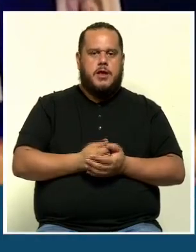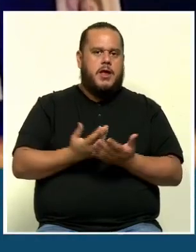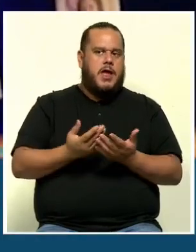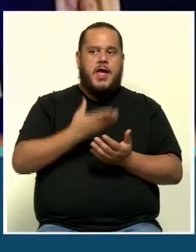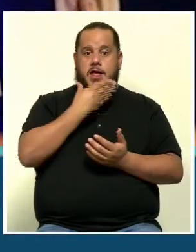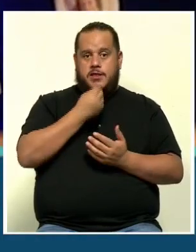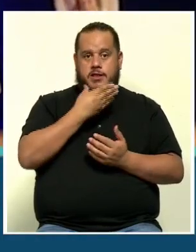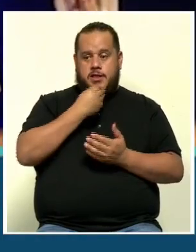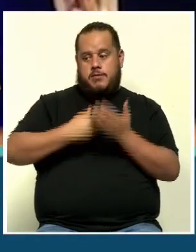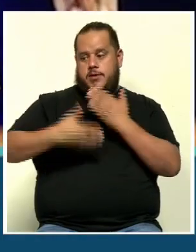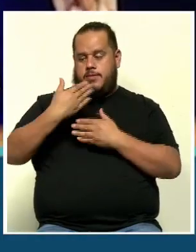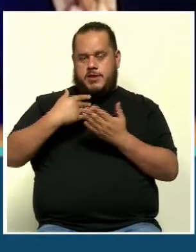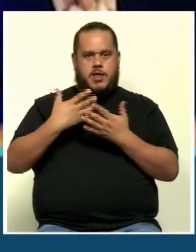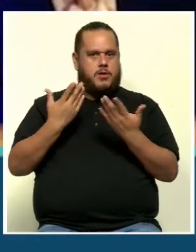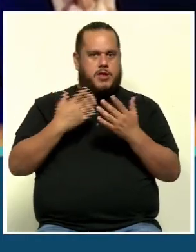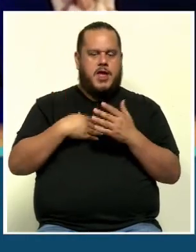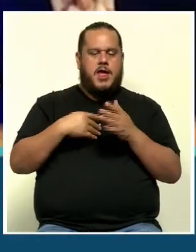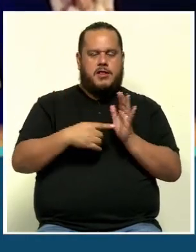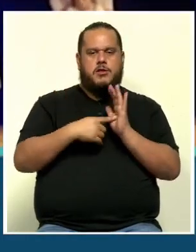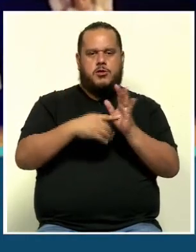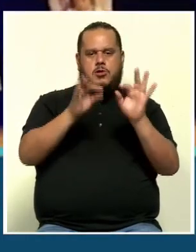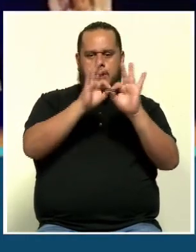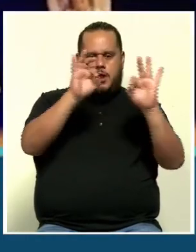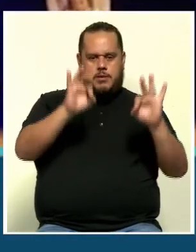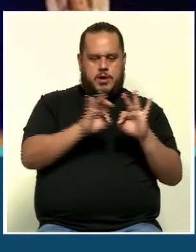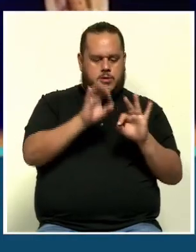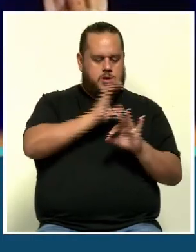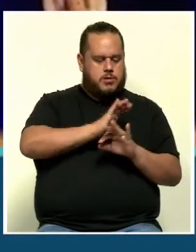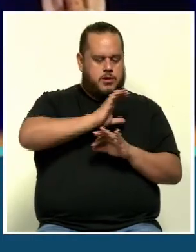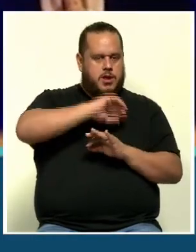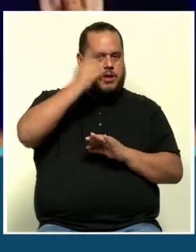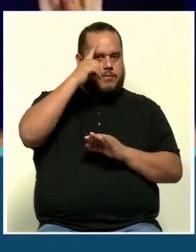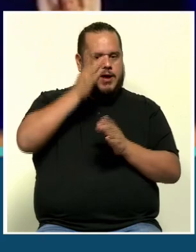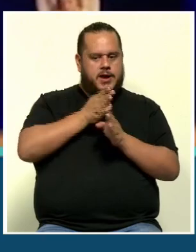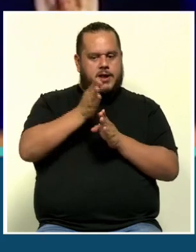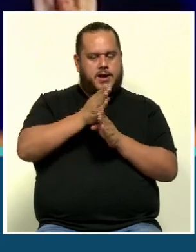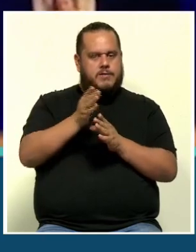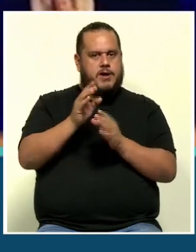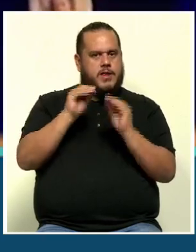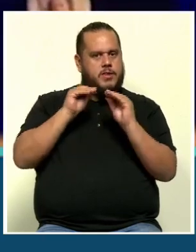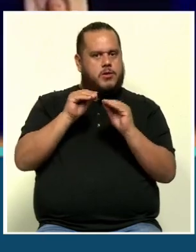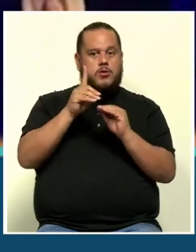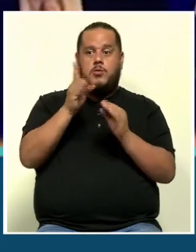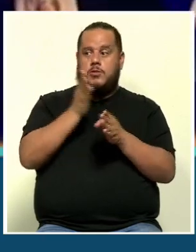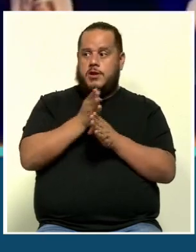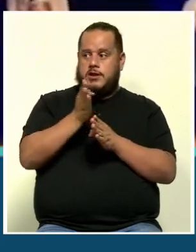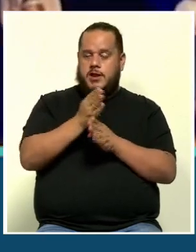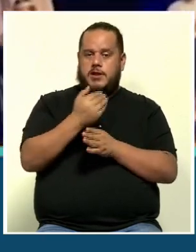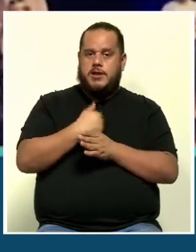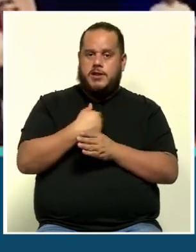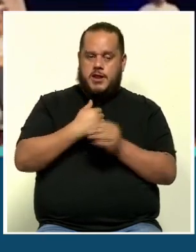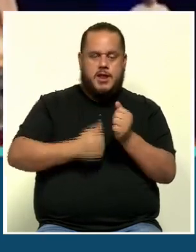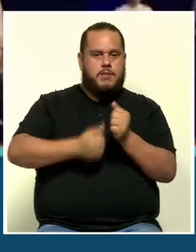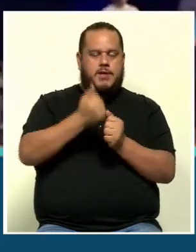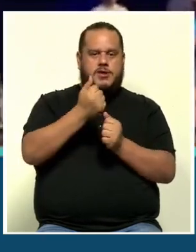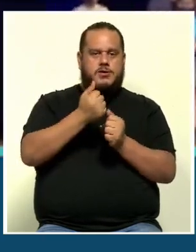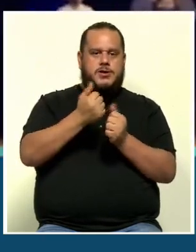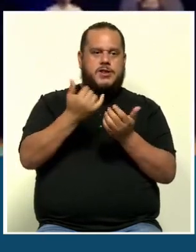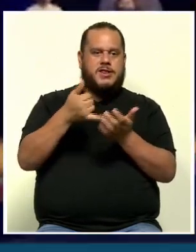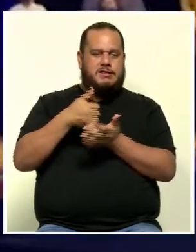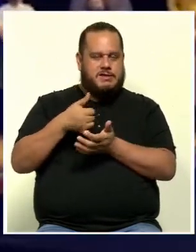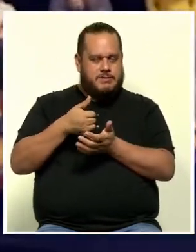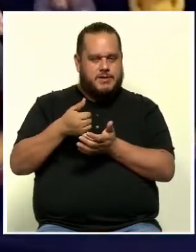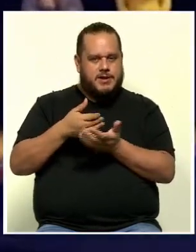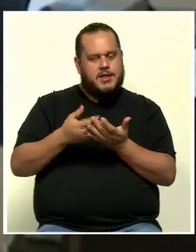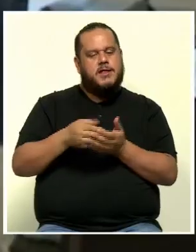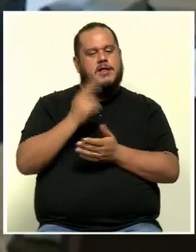se anunció el Marco Nacional de Cualificaciones para la carrera de educación, una de las carreras que tienen mayores falencias en la formación según